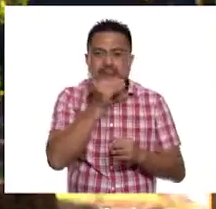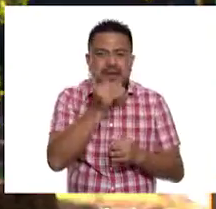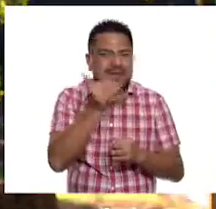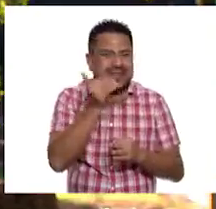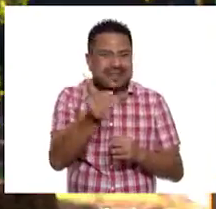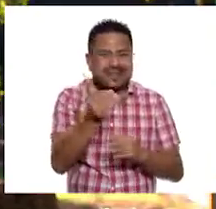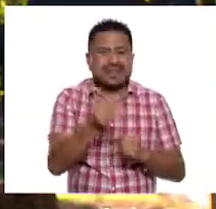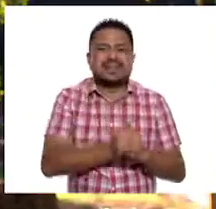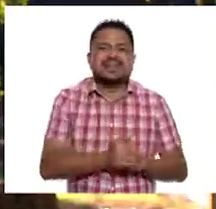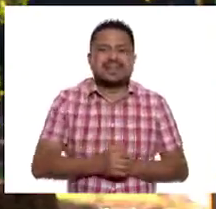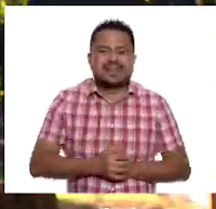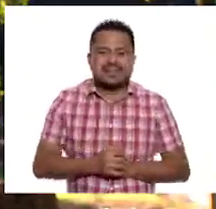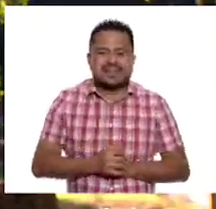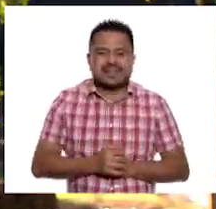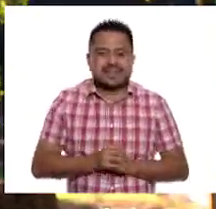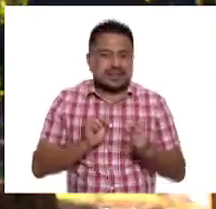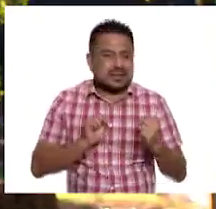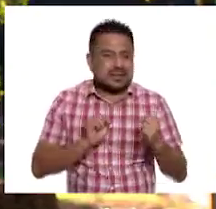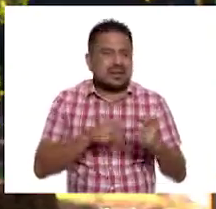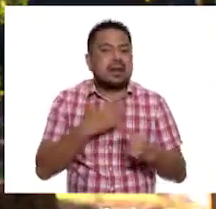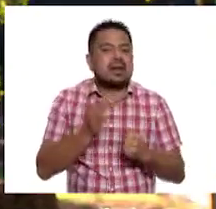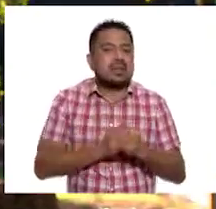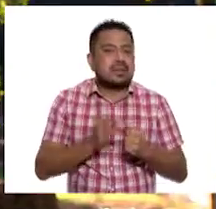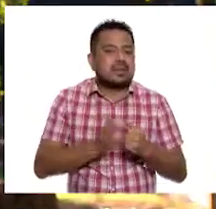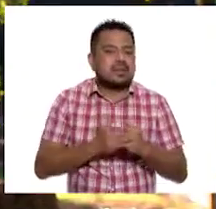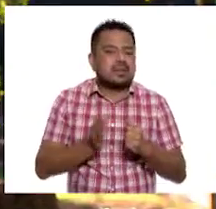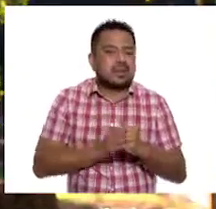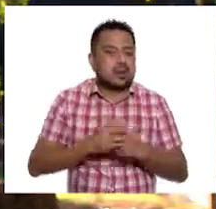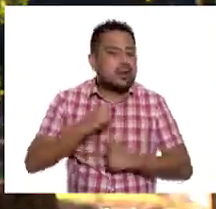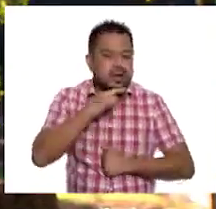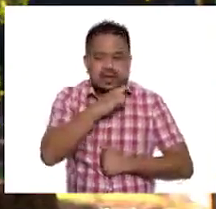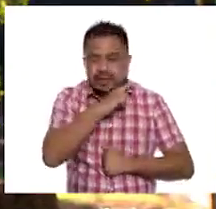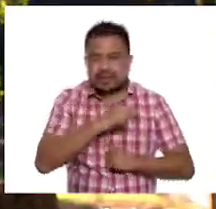¡Muy bien! ¡Nos vemos pronto!